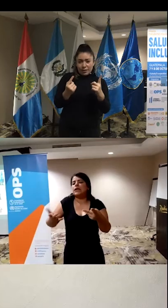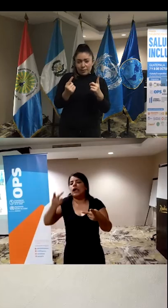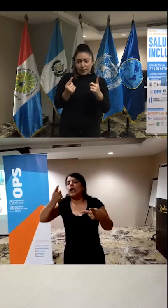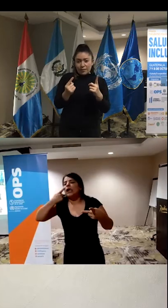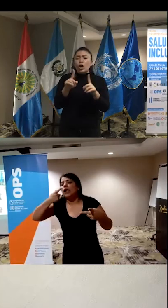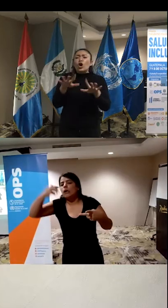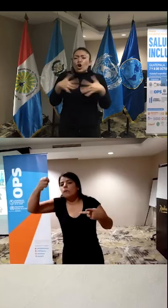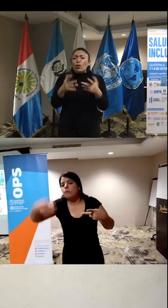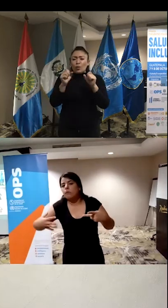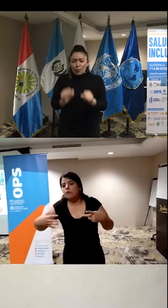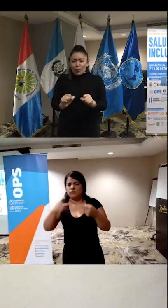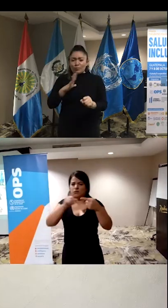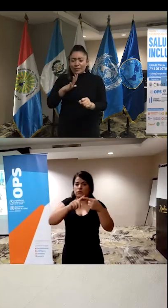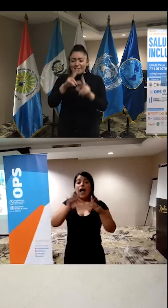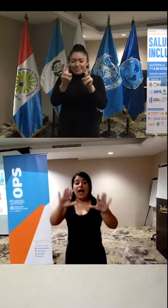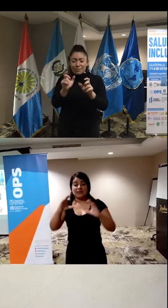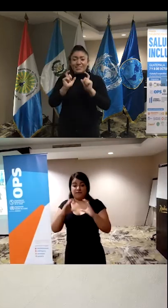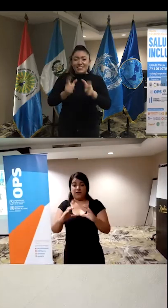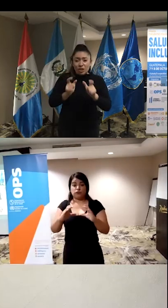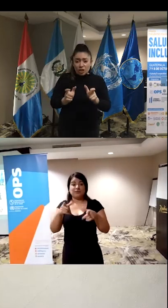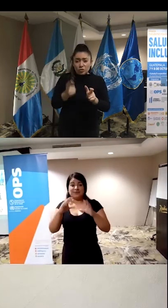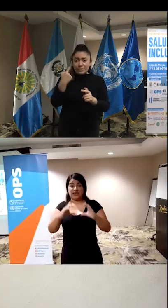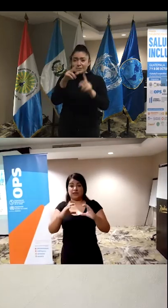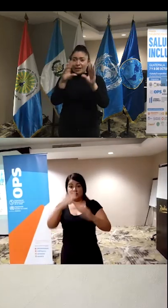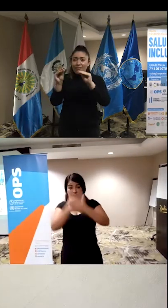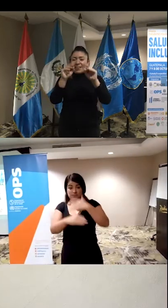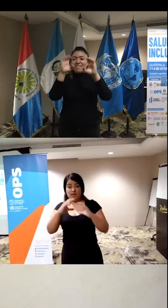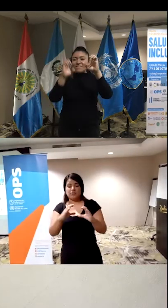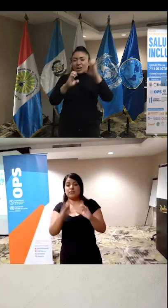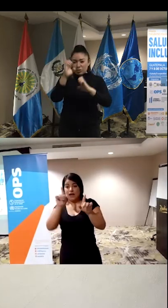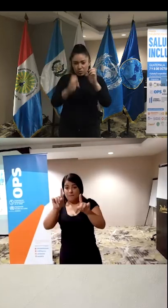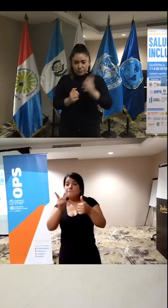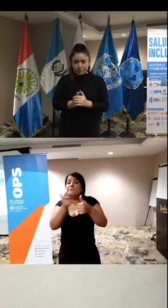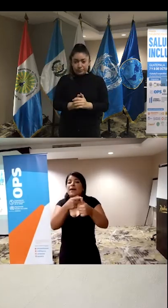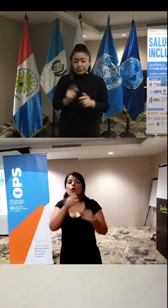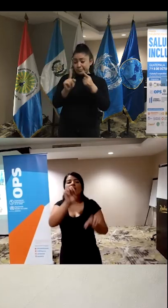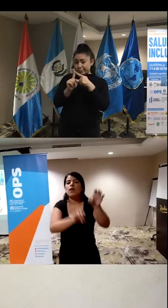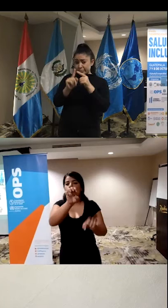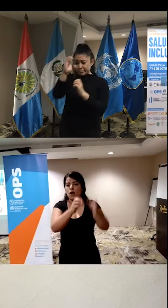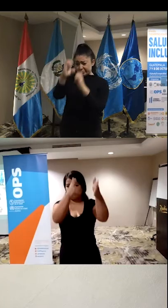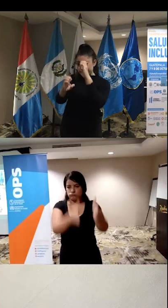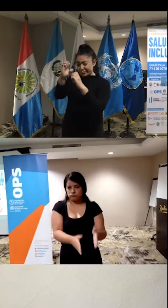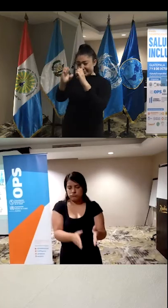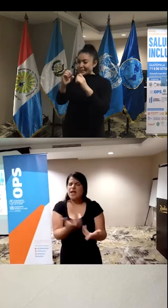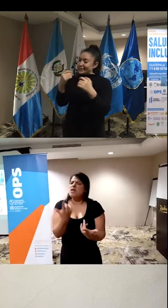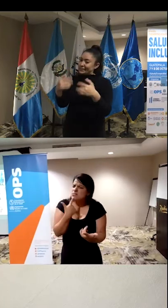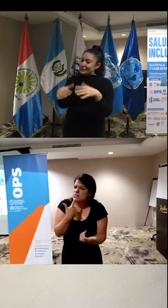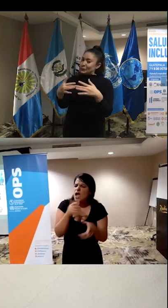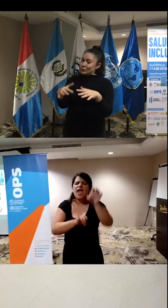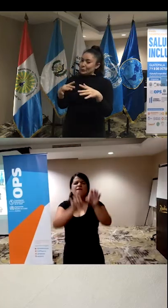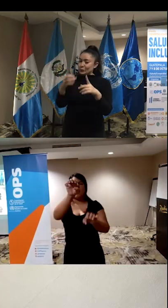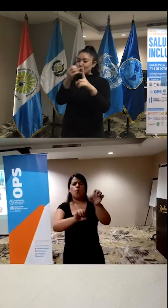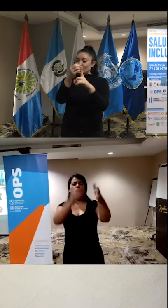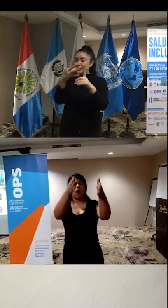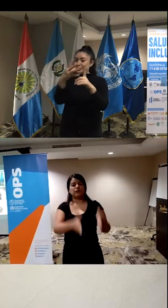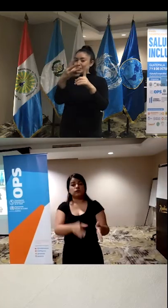hablar de certificación si hablamos de evaluación? Evaluar es un concepto bastante